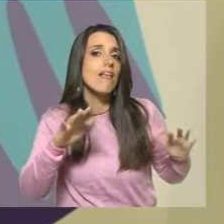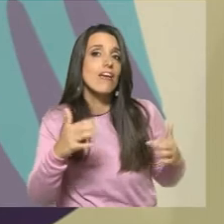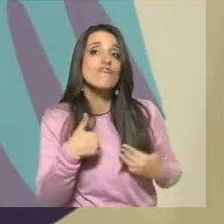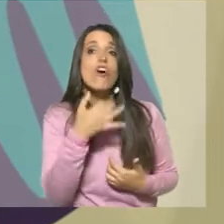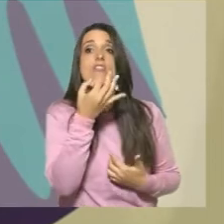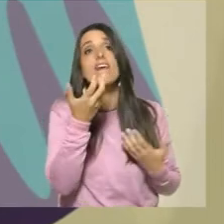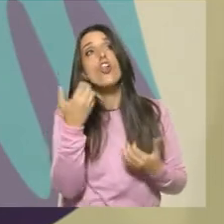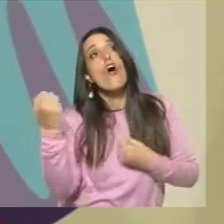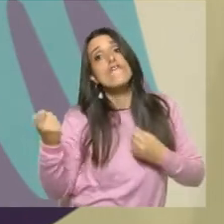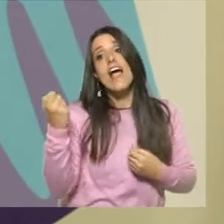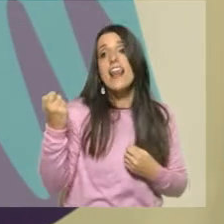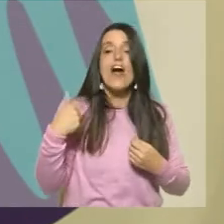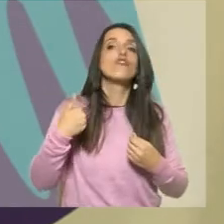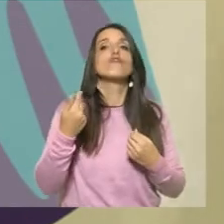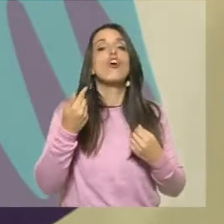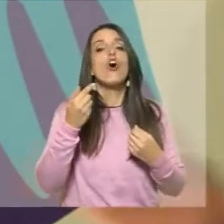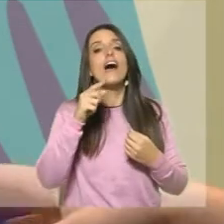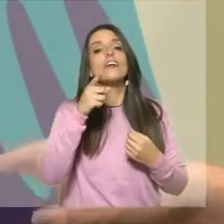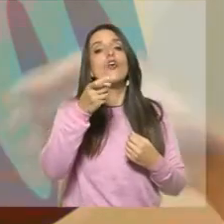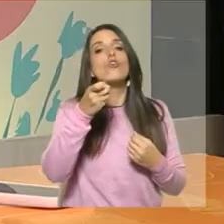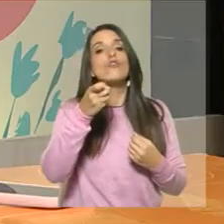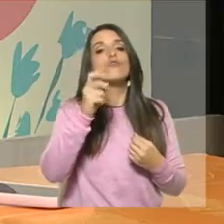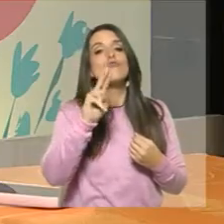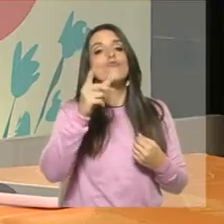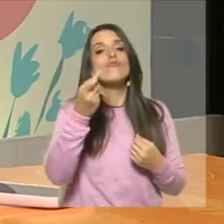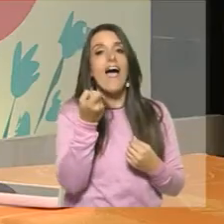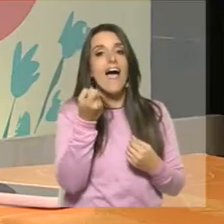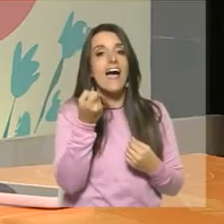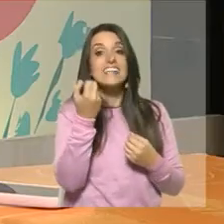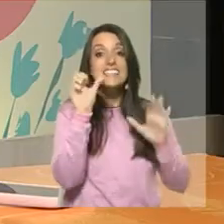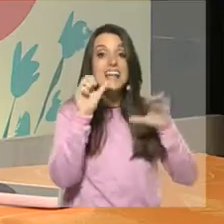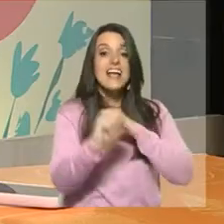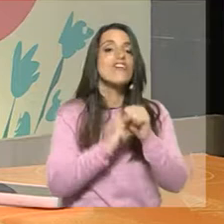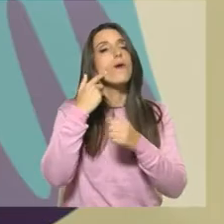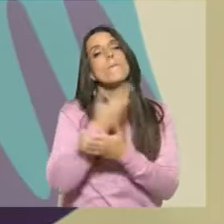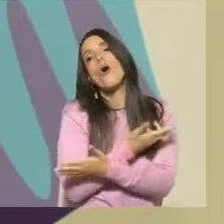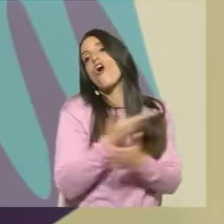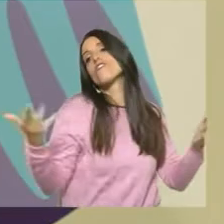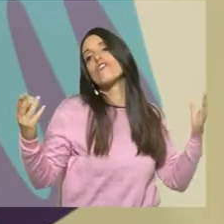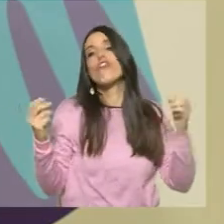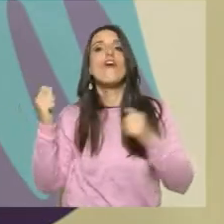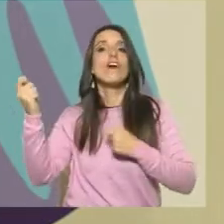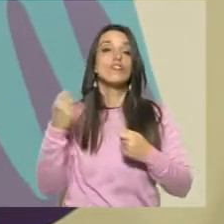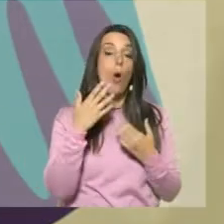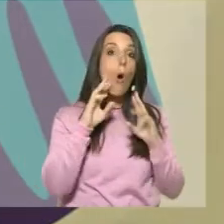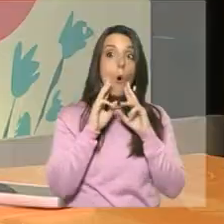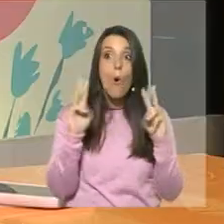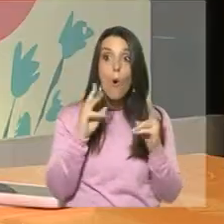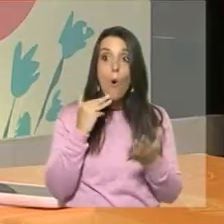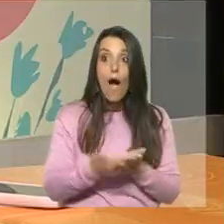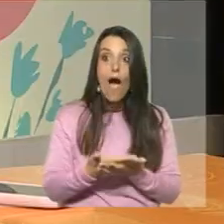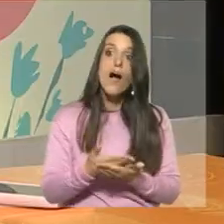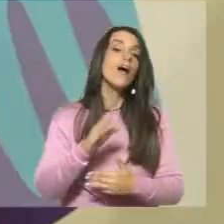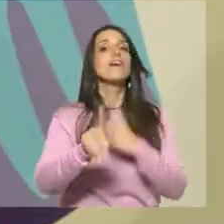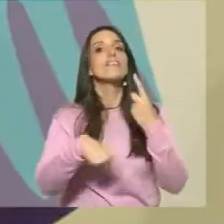les dije, quiero bailar, yo voy a hacer Yuya. Me muero con 6 años. Y les monté todo un show de Yuya y quedaron todas como, wow. ¿Qué? Y de ahí